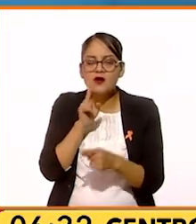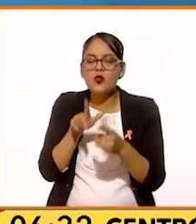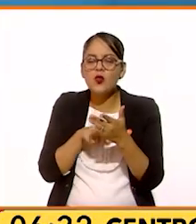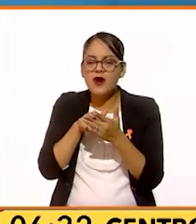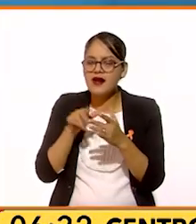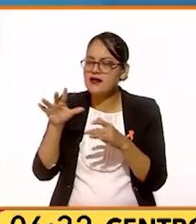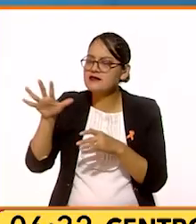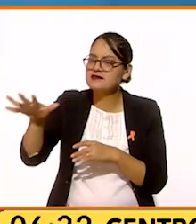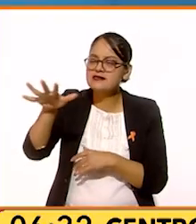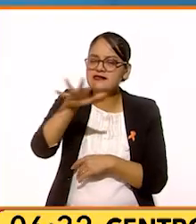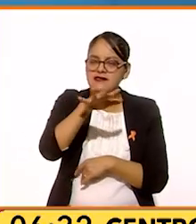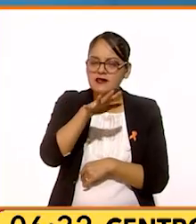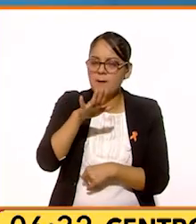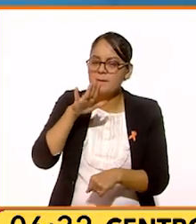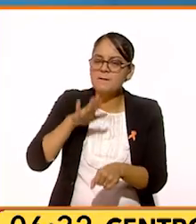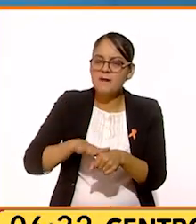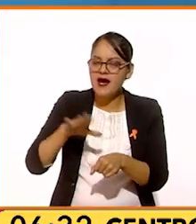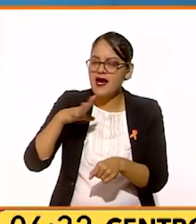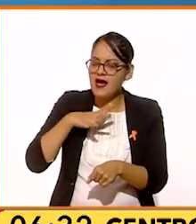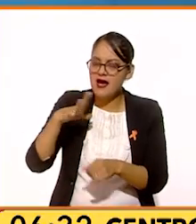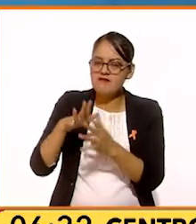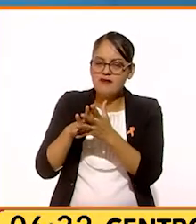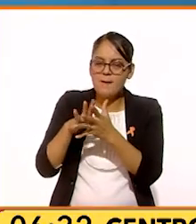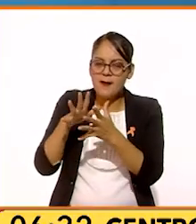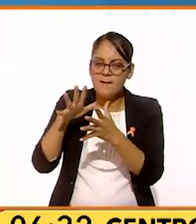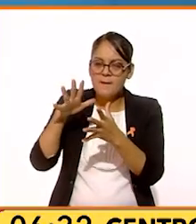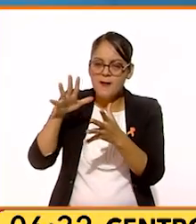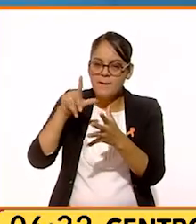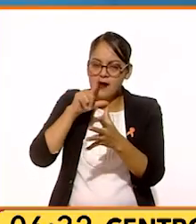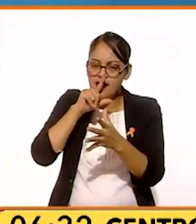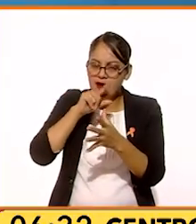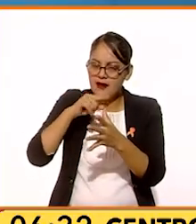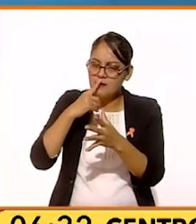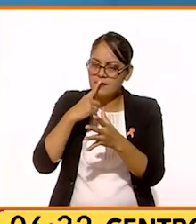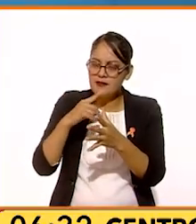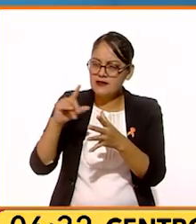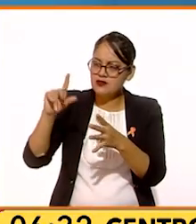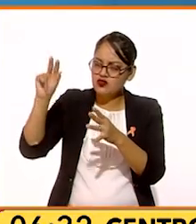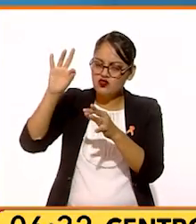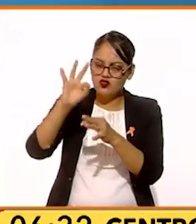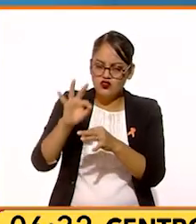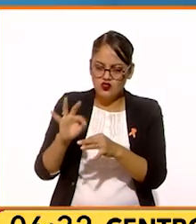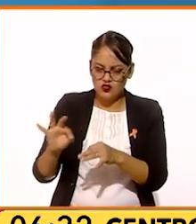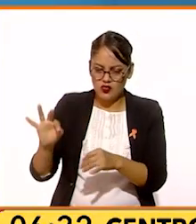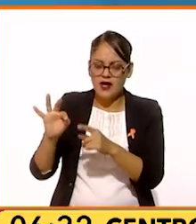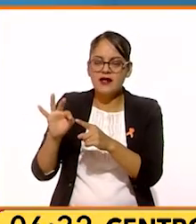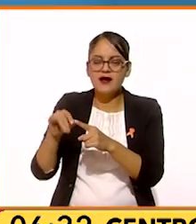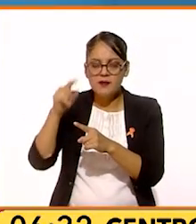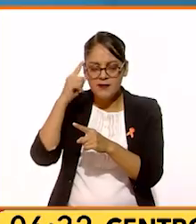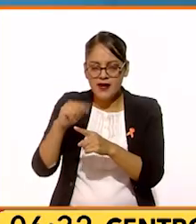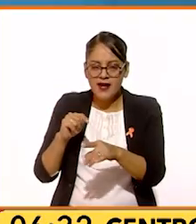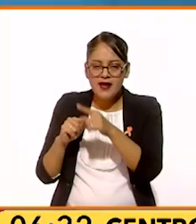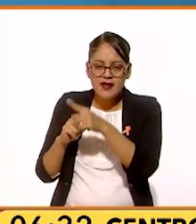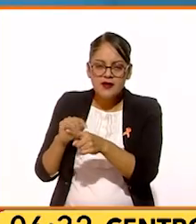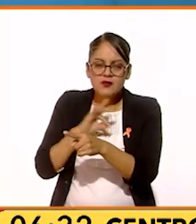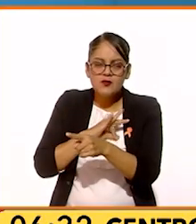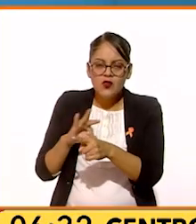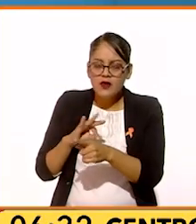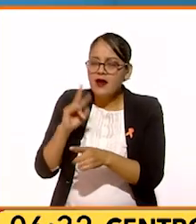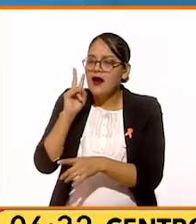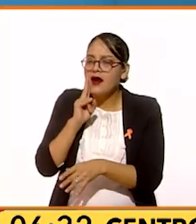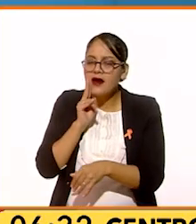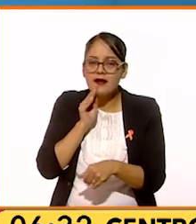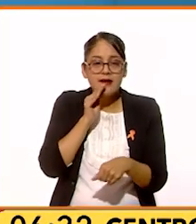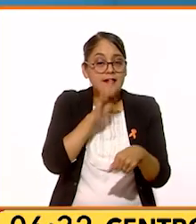zonas específicas empezábamos a tener un incremento en la cantidad de mosquitos para que con ello pudiéramos hacer